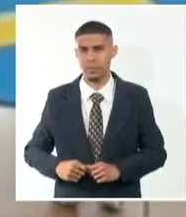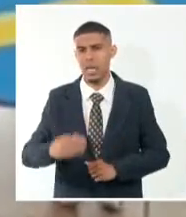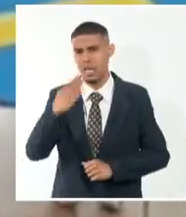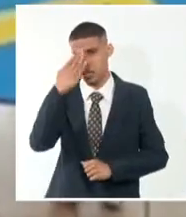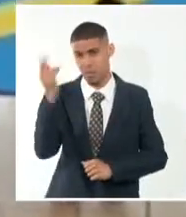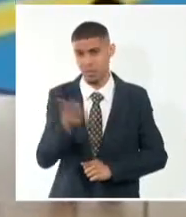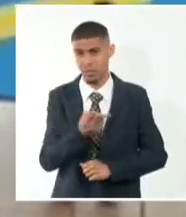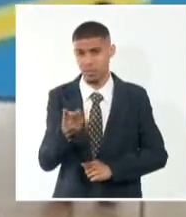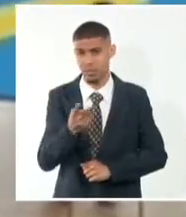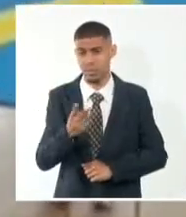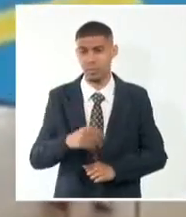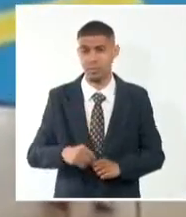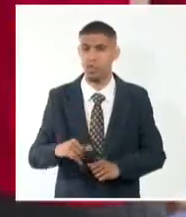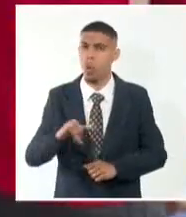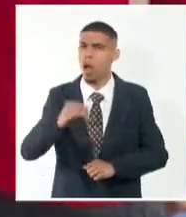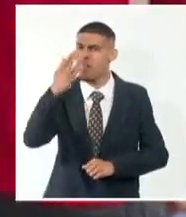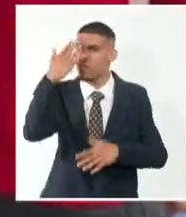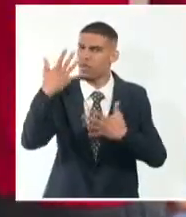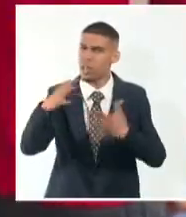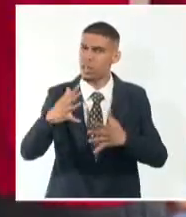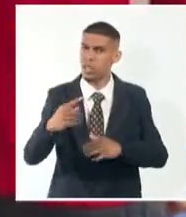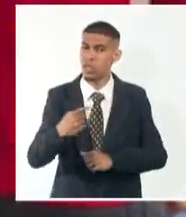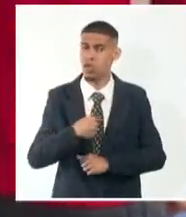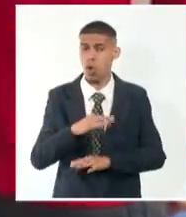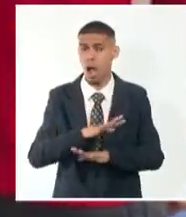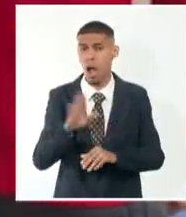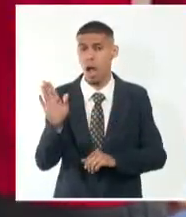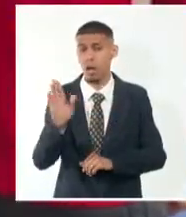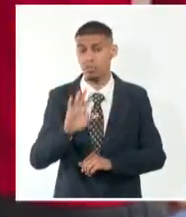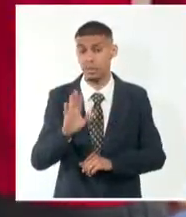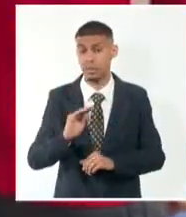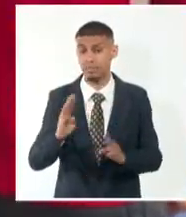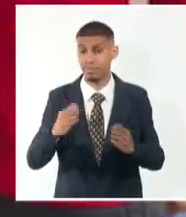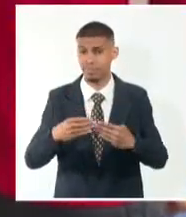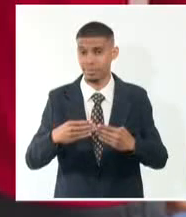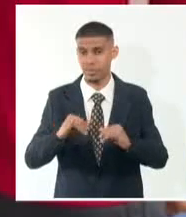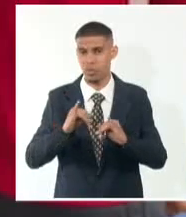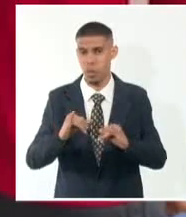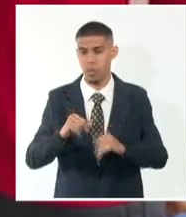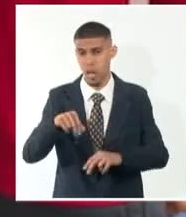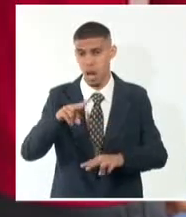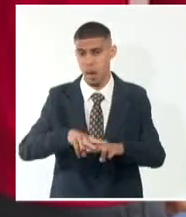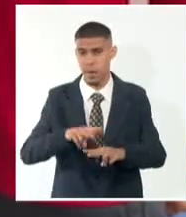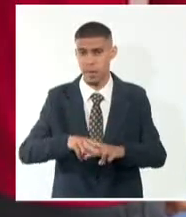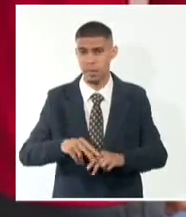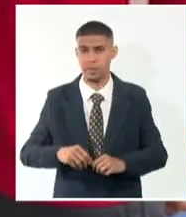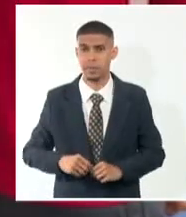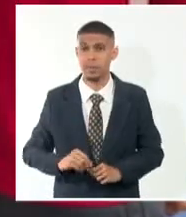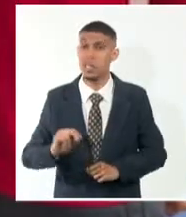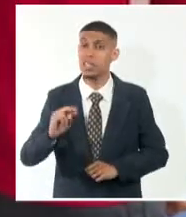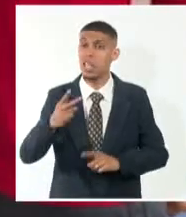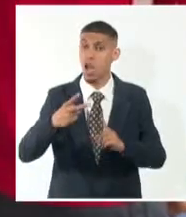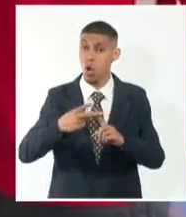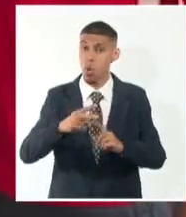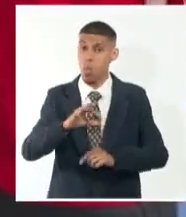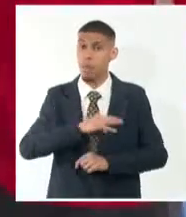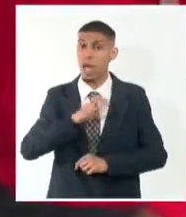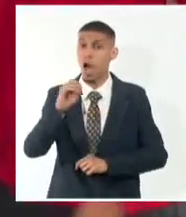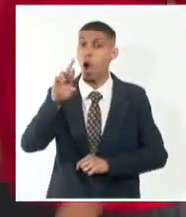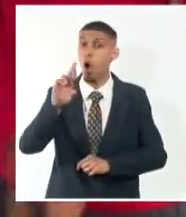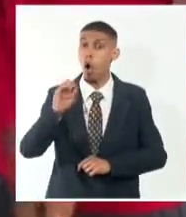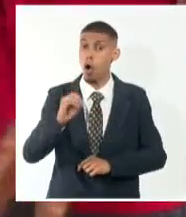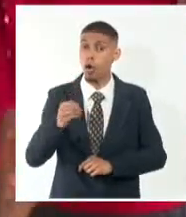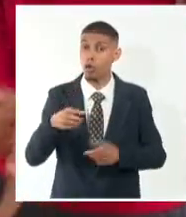ustedes, también muchísimas felicidades. Yo así me despido y devuelvo la señal para La Habana. Ya saben, segunda medalla de oro para